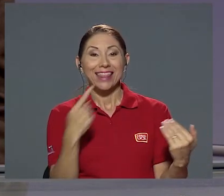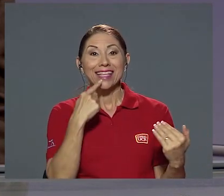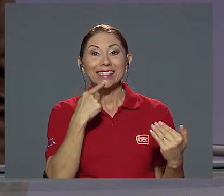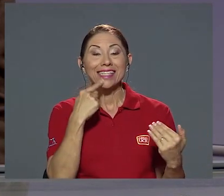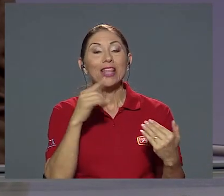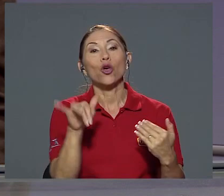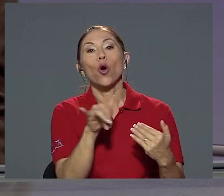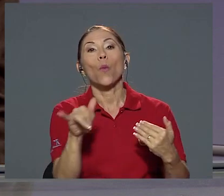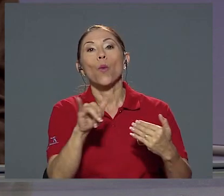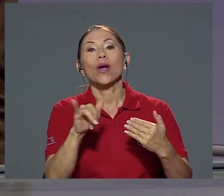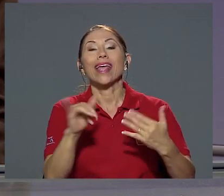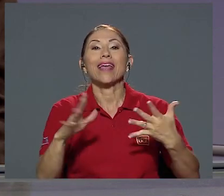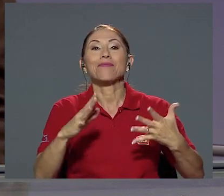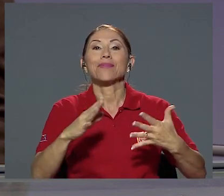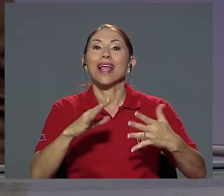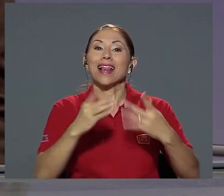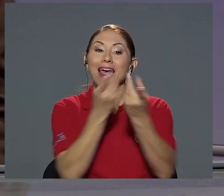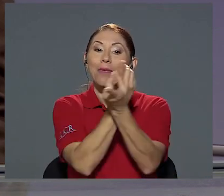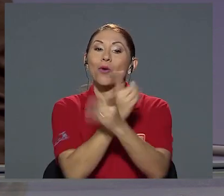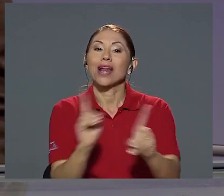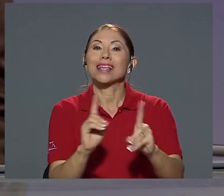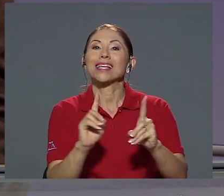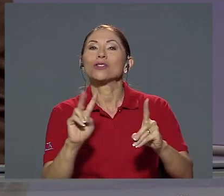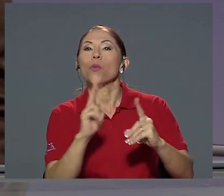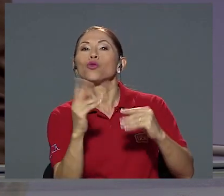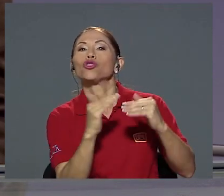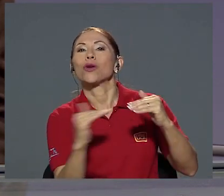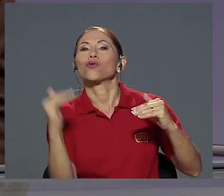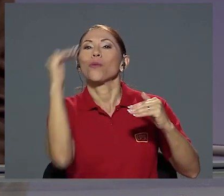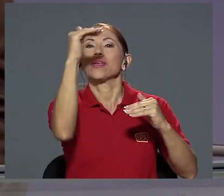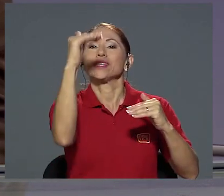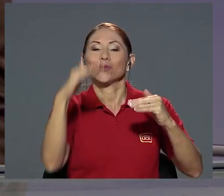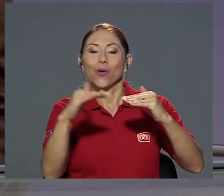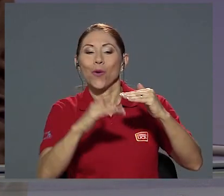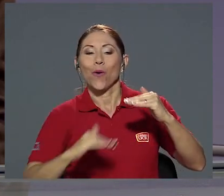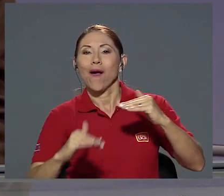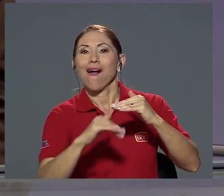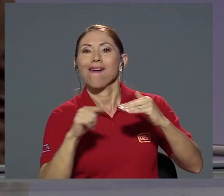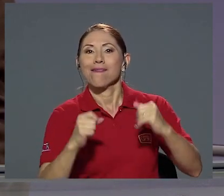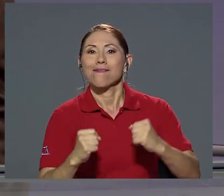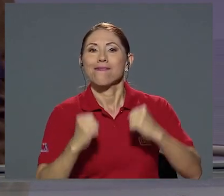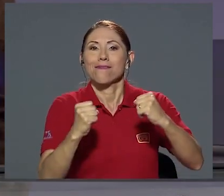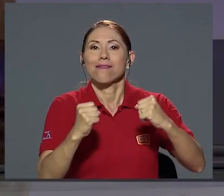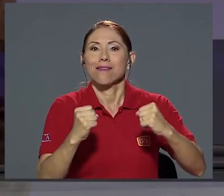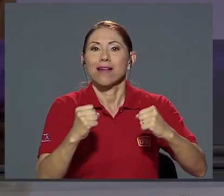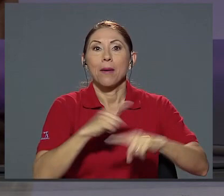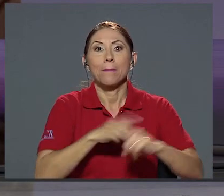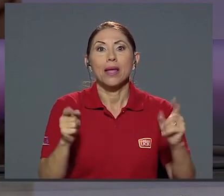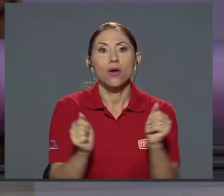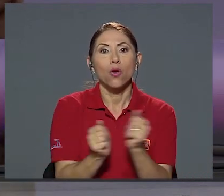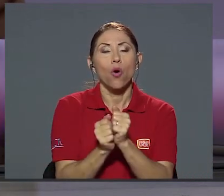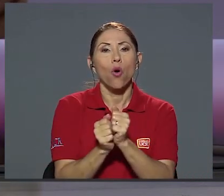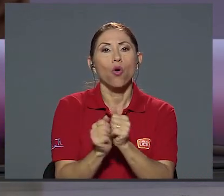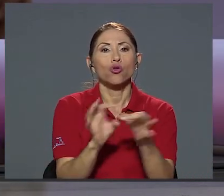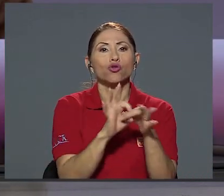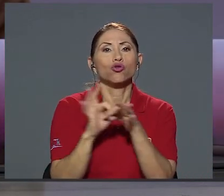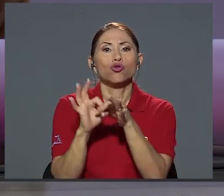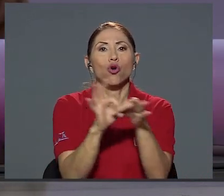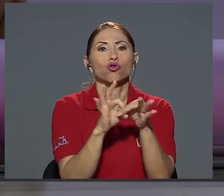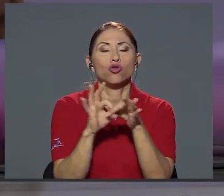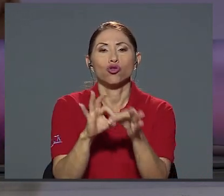los pilares de los estados nacionales, y efectivamente no podríamos esperar que, teniendo socios débiles, la integración